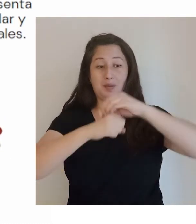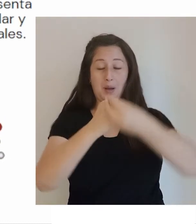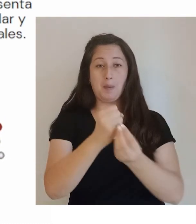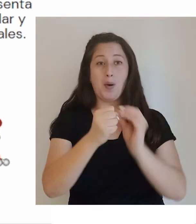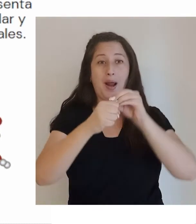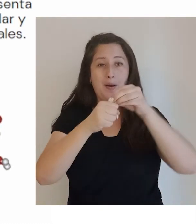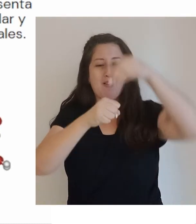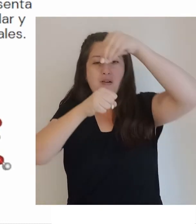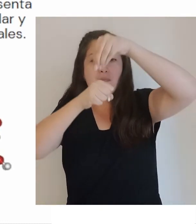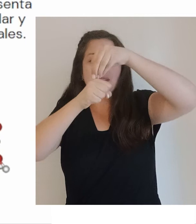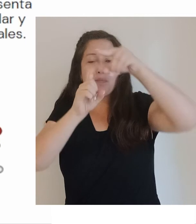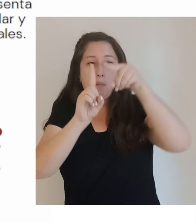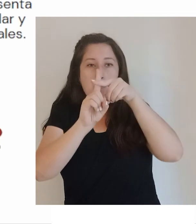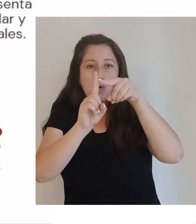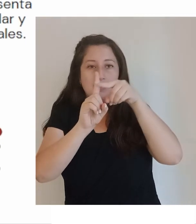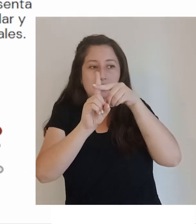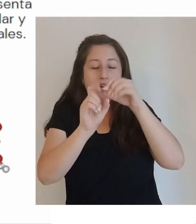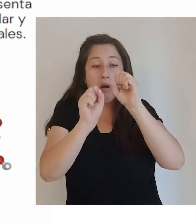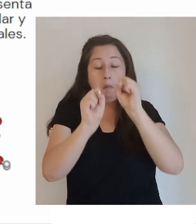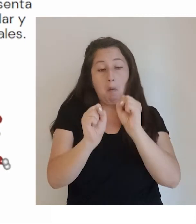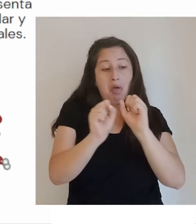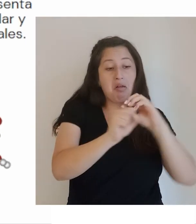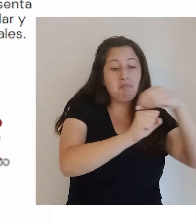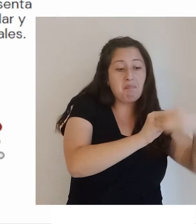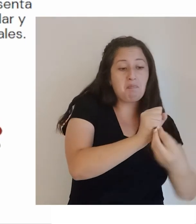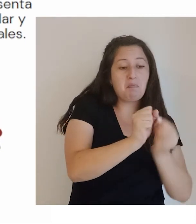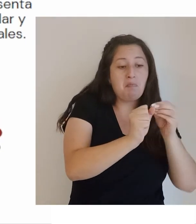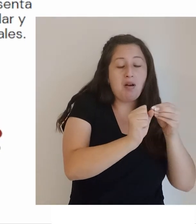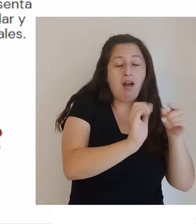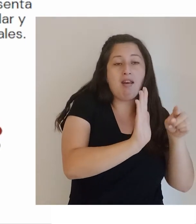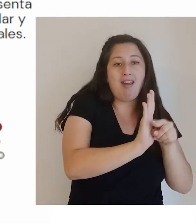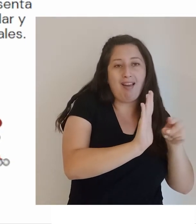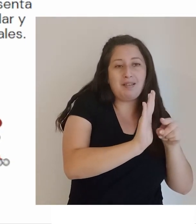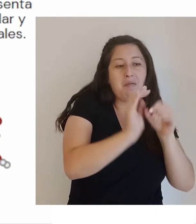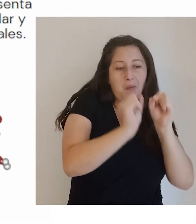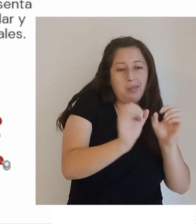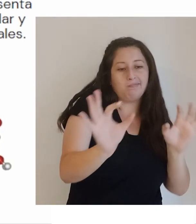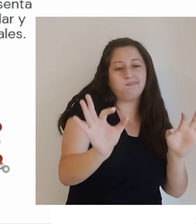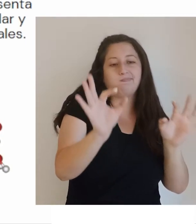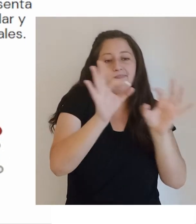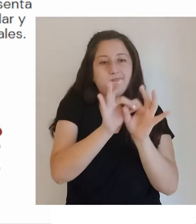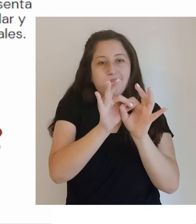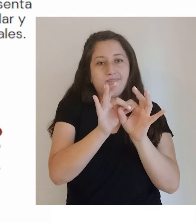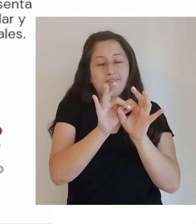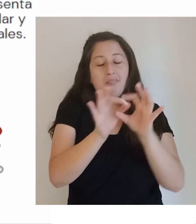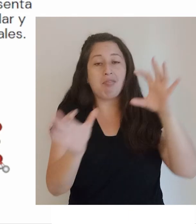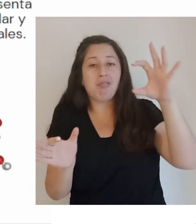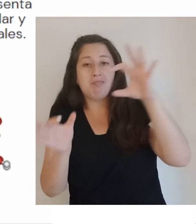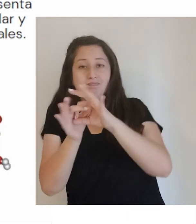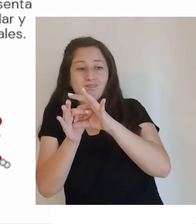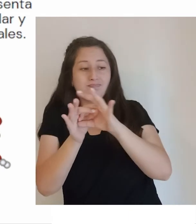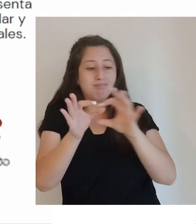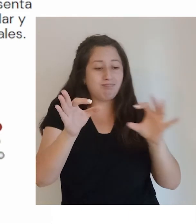una molécula se puede atraer a la parte con carga parcial negativa de otra, y así